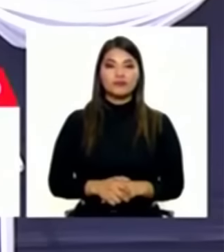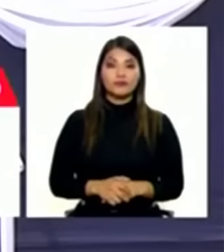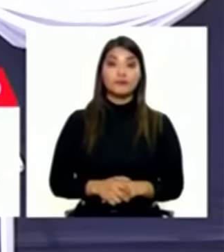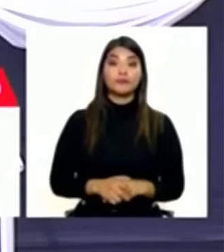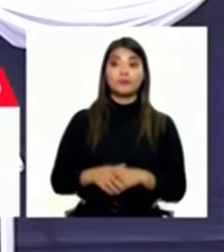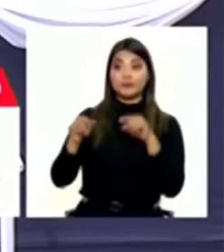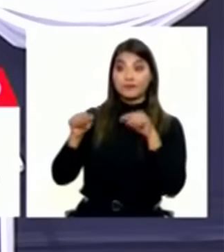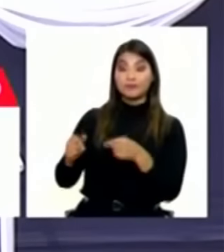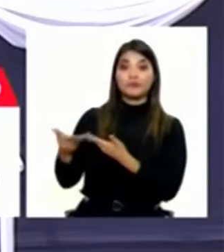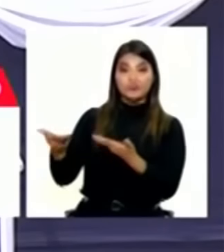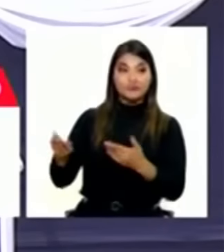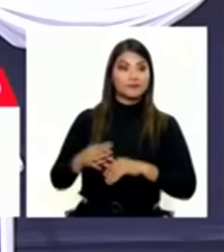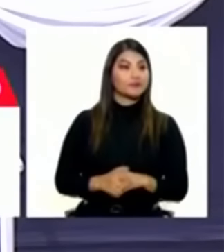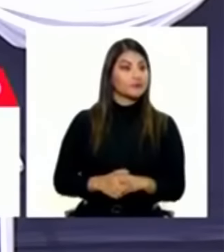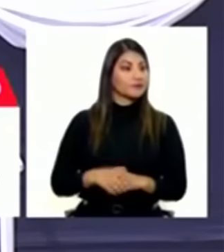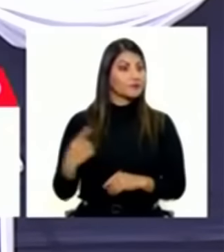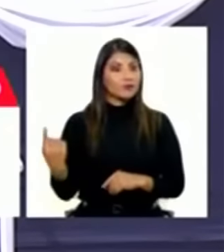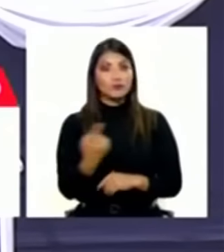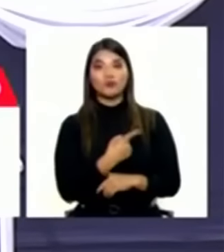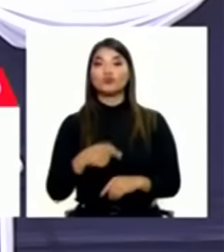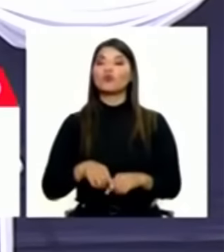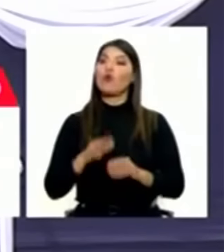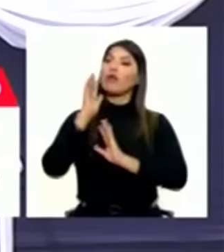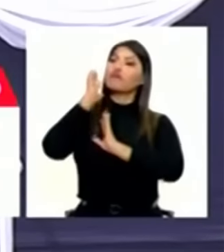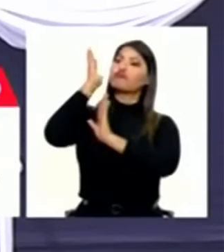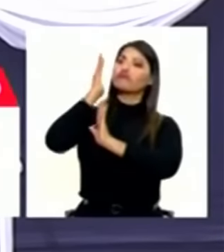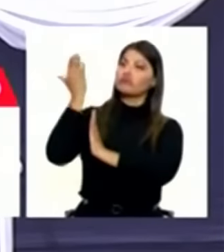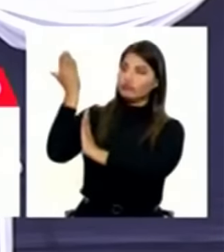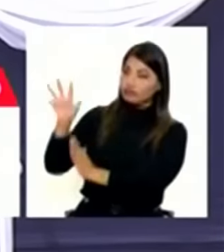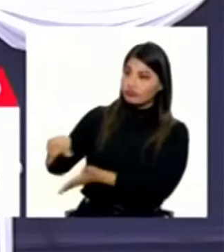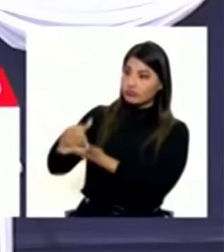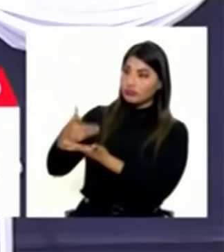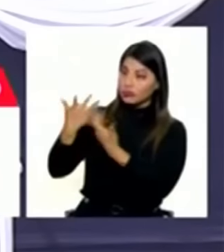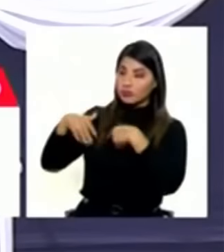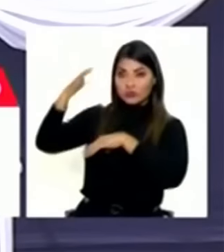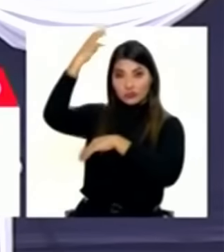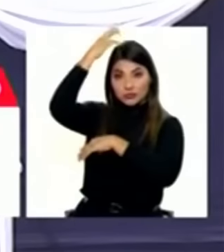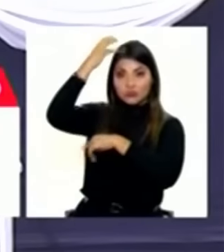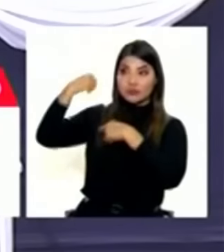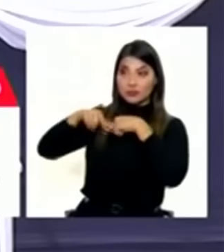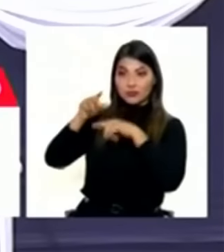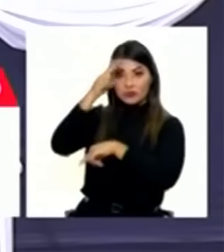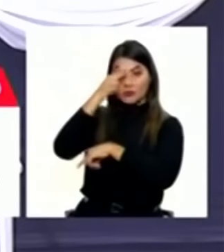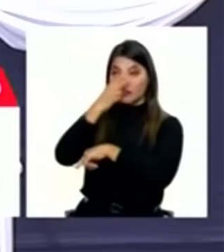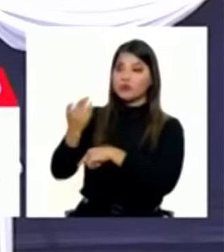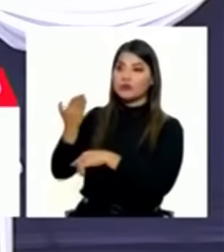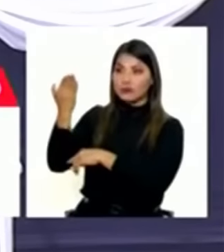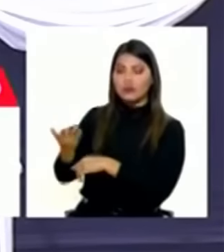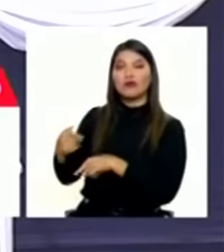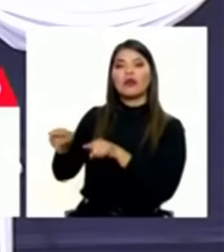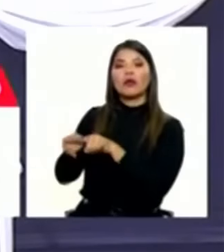Y de esta manera termina la homilía a cargo del obispo castense, reverendo padre Juan